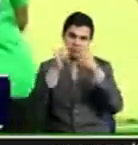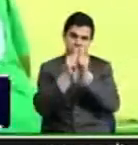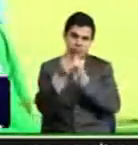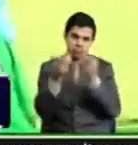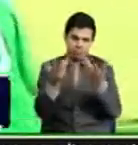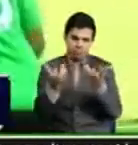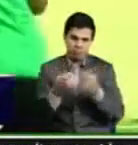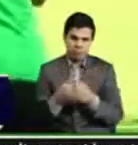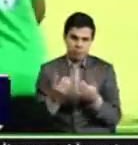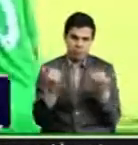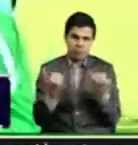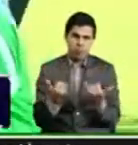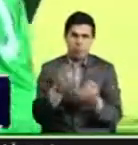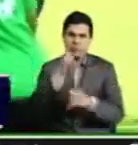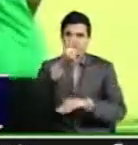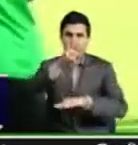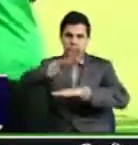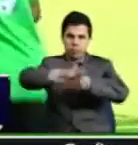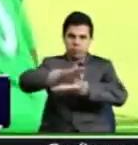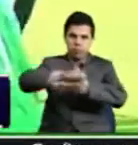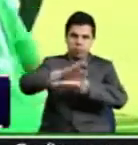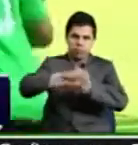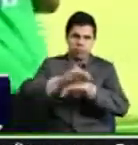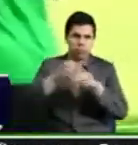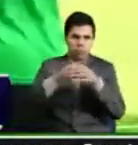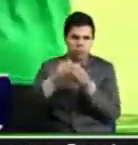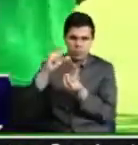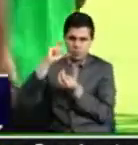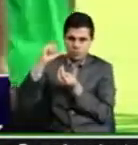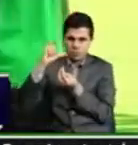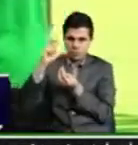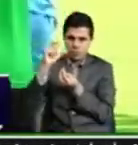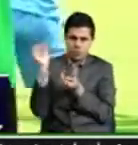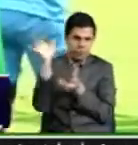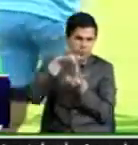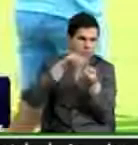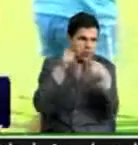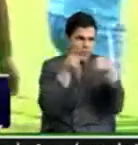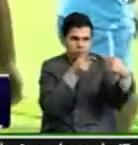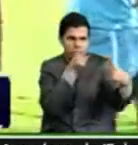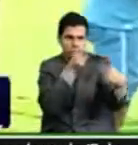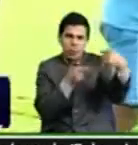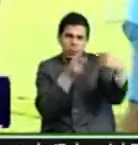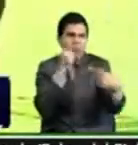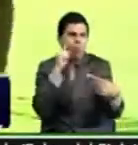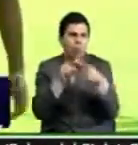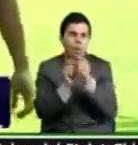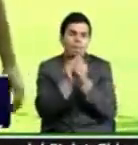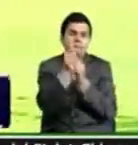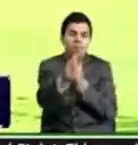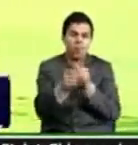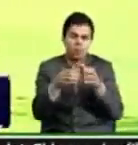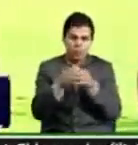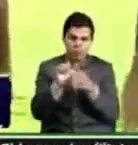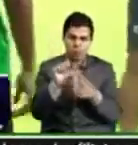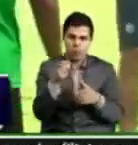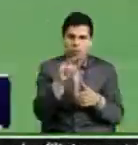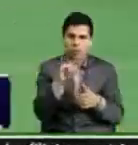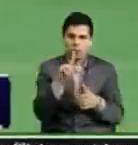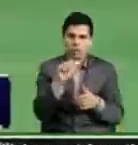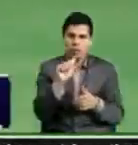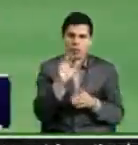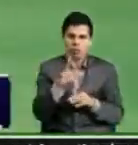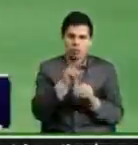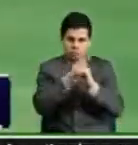hoy a partir de las tres de la tarde cúcuta deportivo buscará su clasificación a los octavos de final de la copa águila cuando reciban a